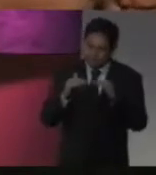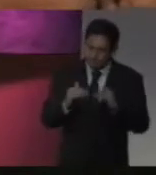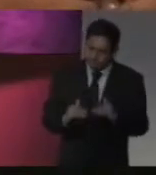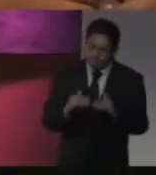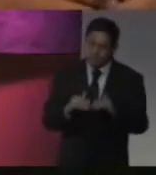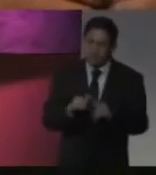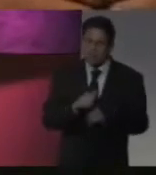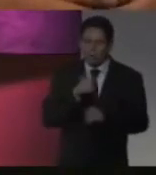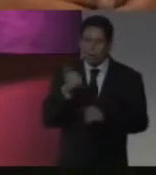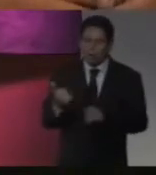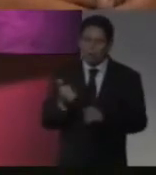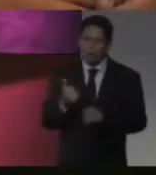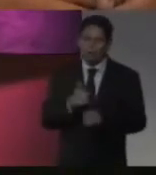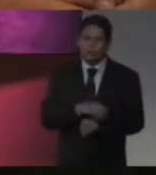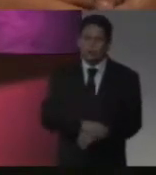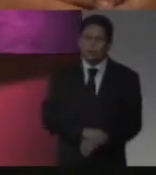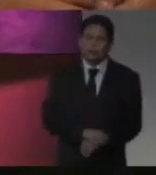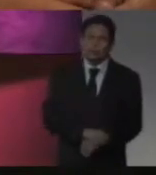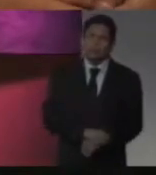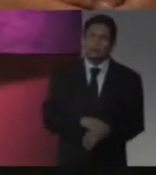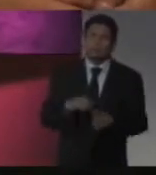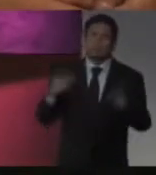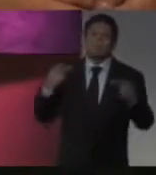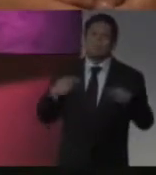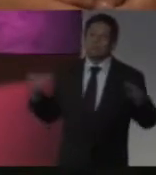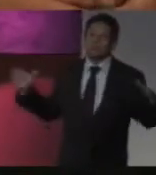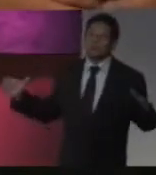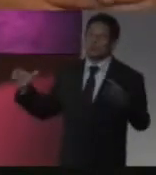otro nivel, que es el nivel colectivo